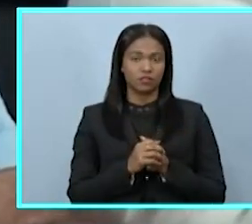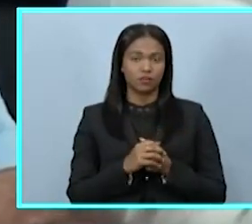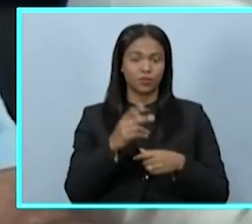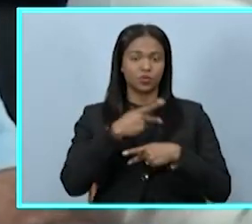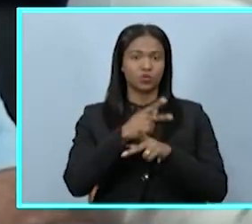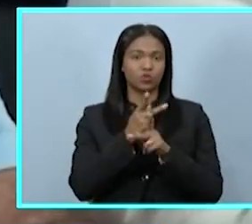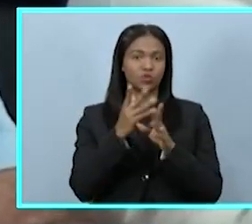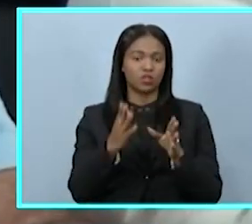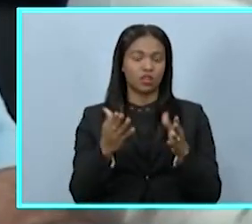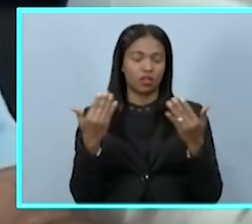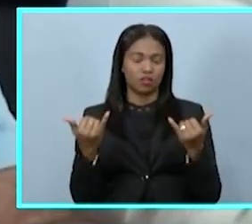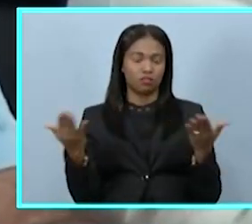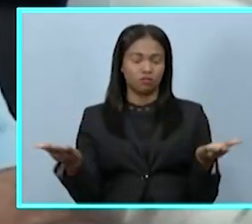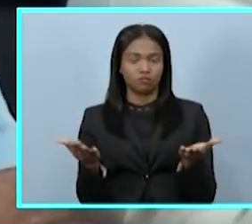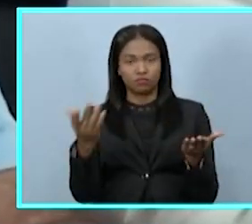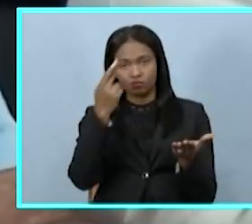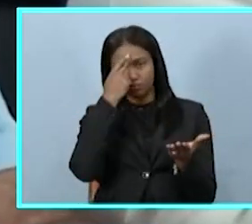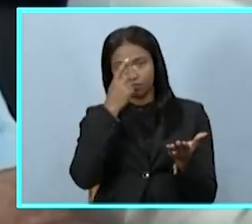esta producción acuícola en el país.